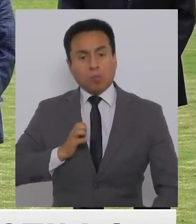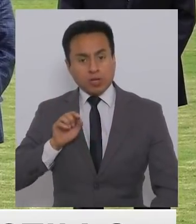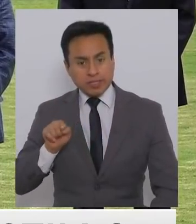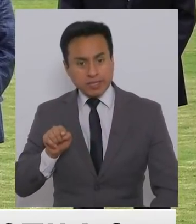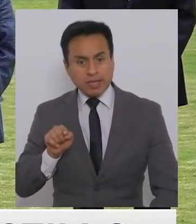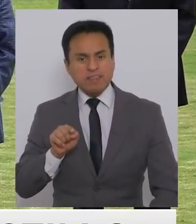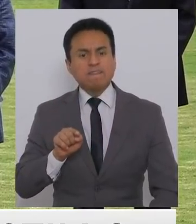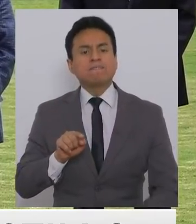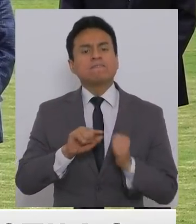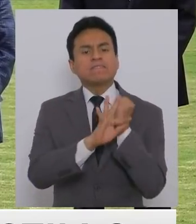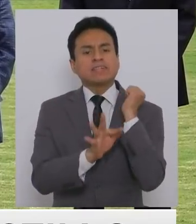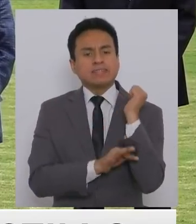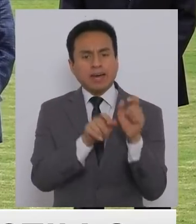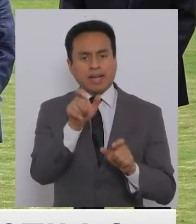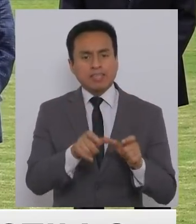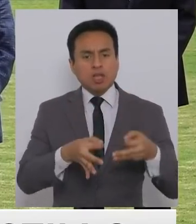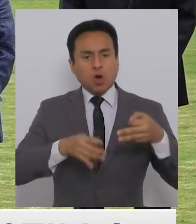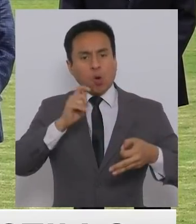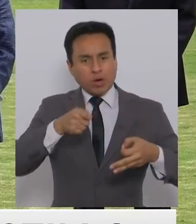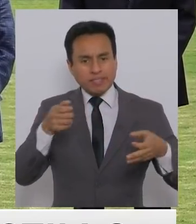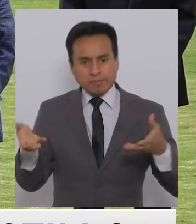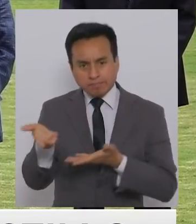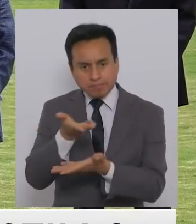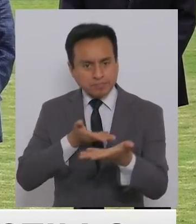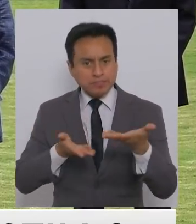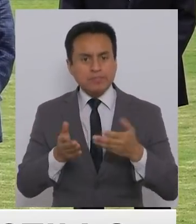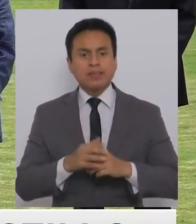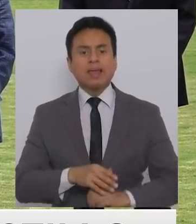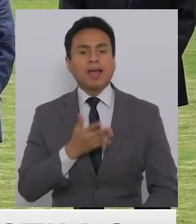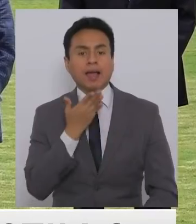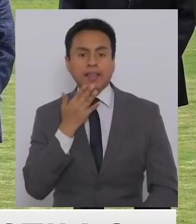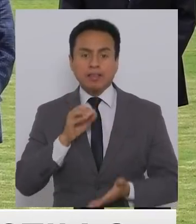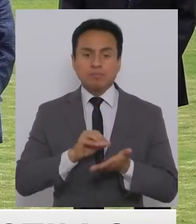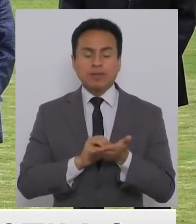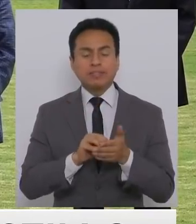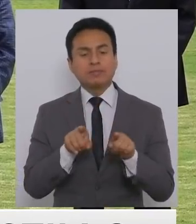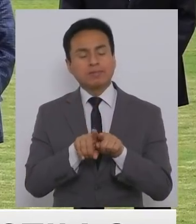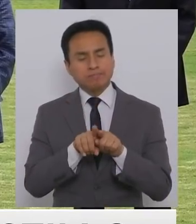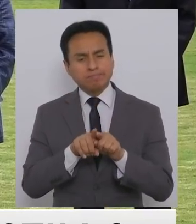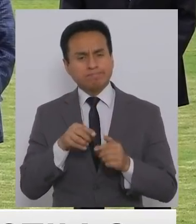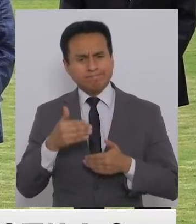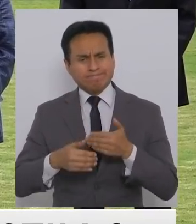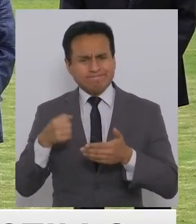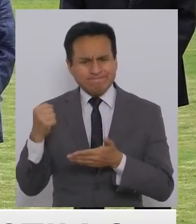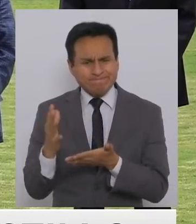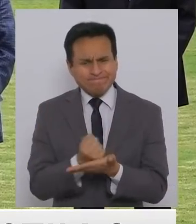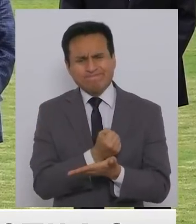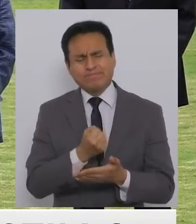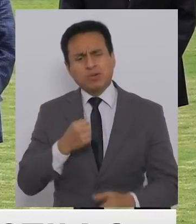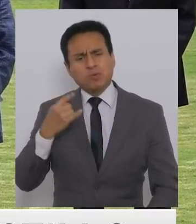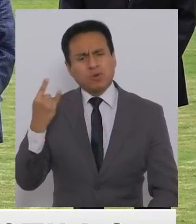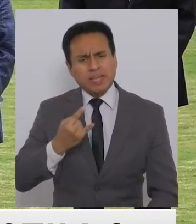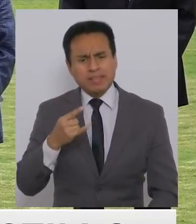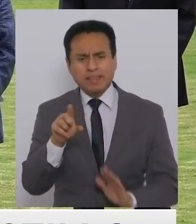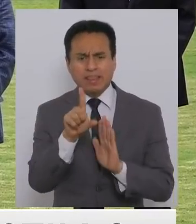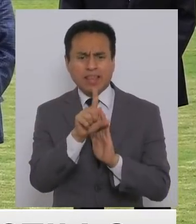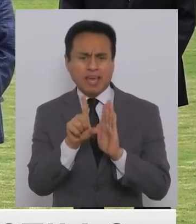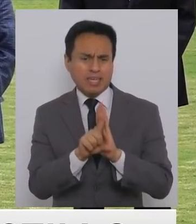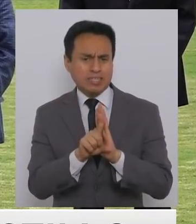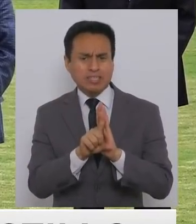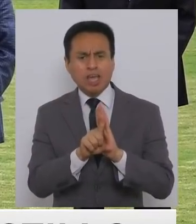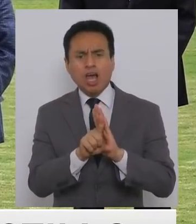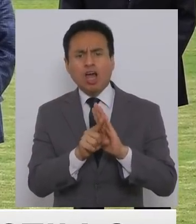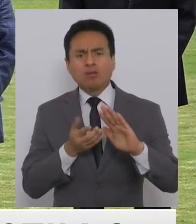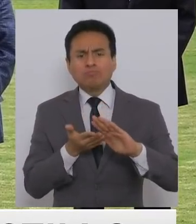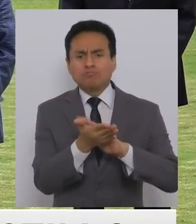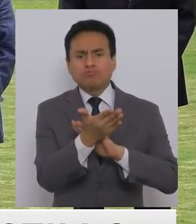los fiscales y los jueces. Y además, sacar adelante urgentes leyes que todavía